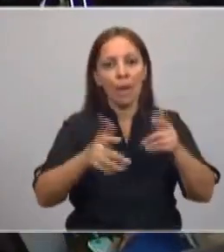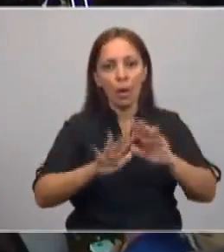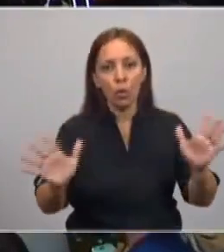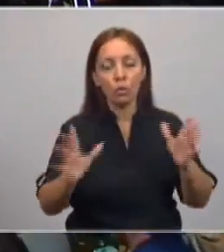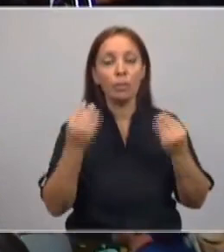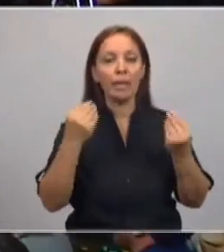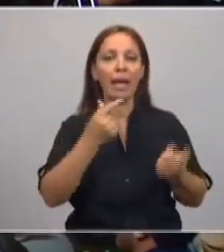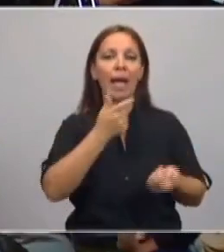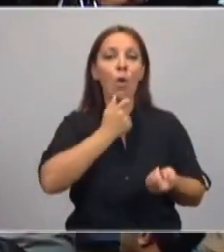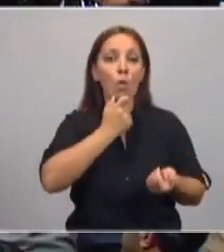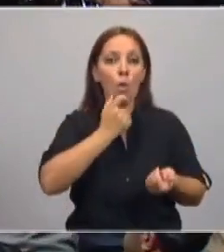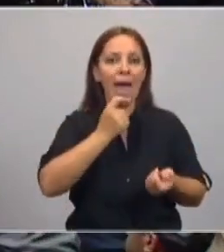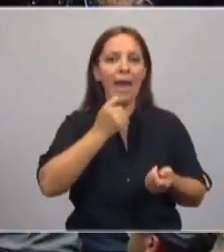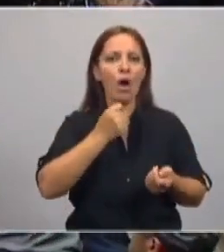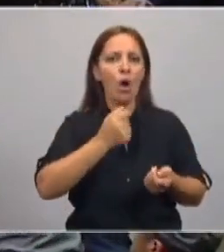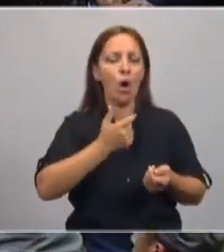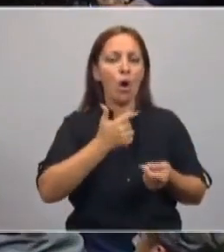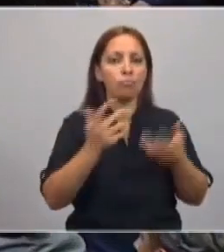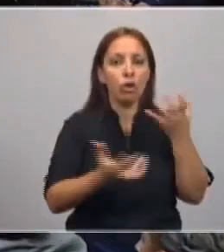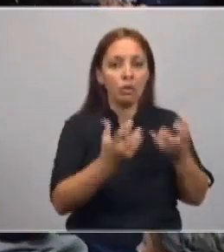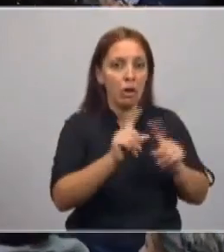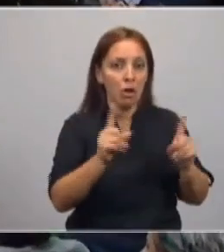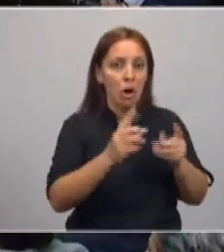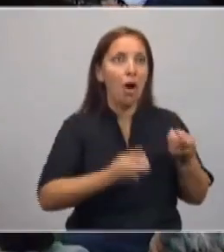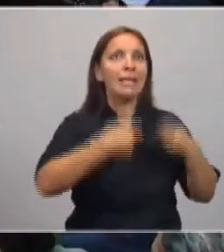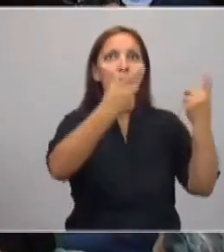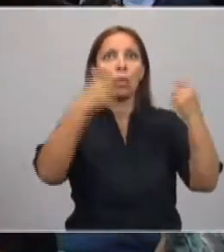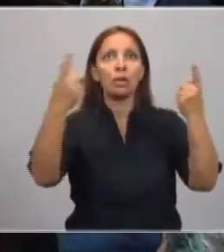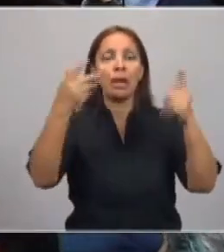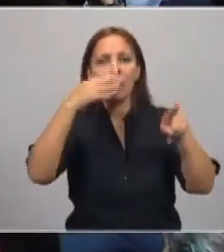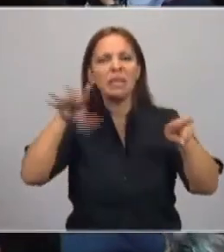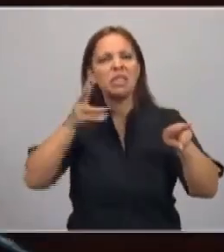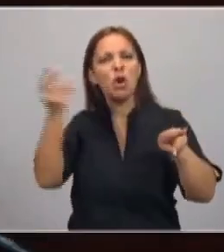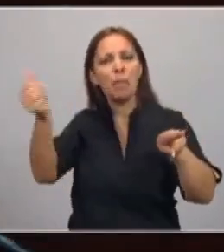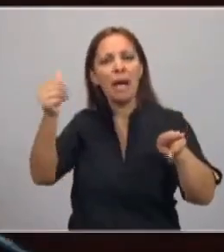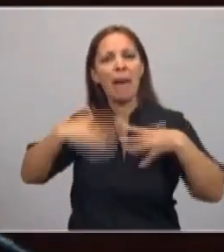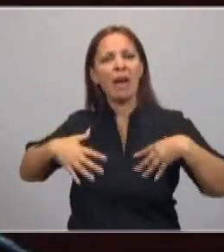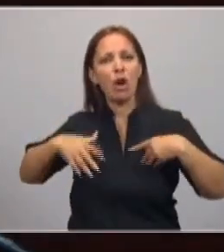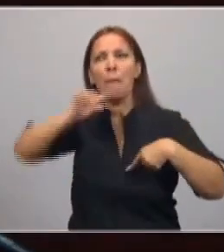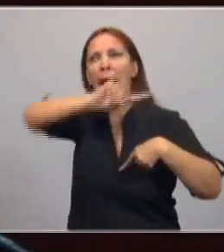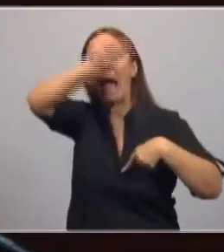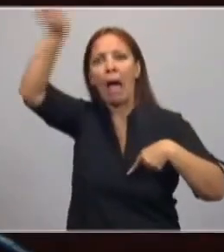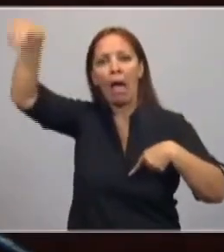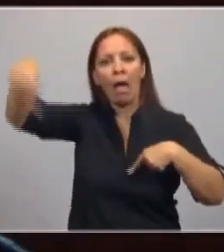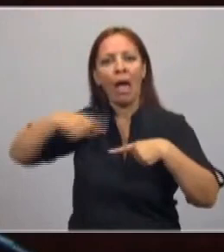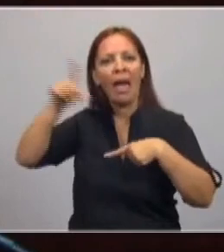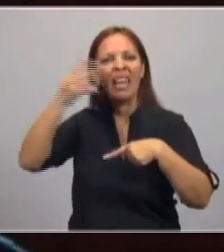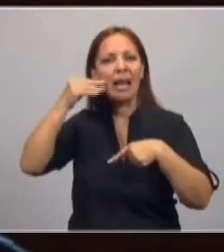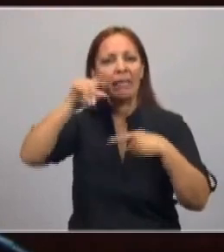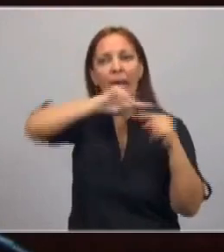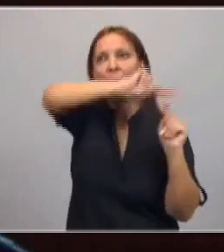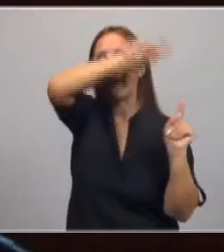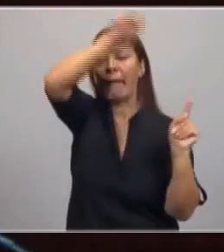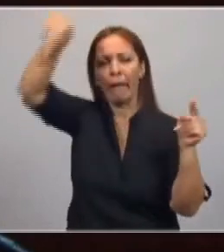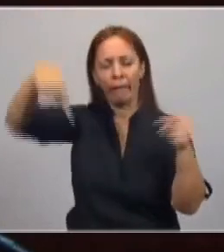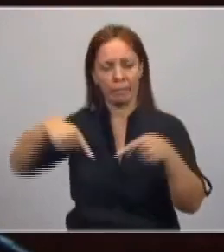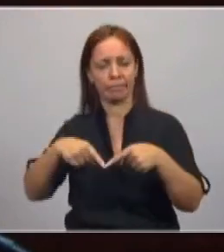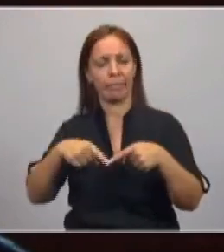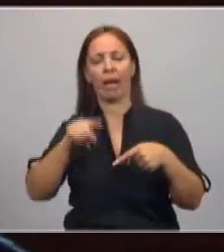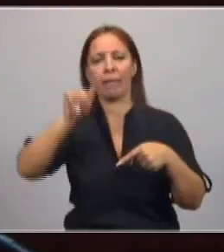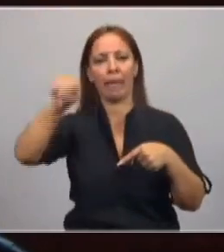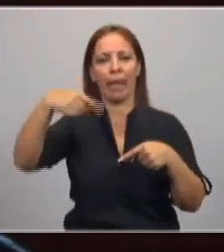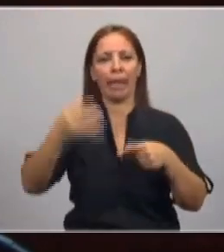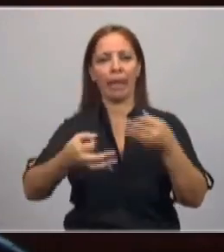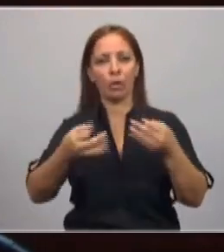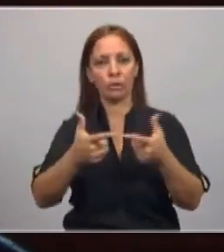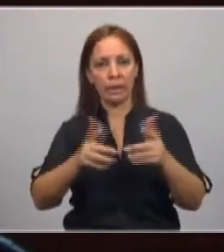crudo para después comprar ropa fabricada en Inglaterra. Estas injusticias derivaron en un enorme descontento y